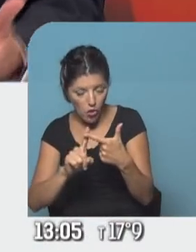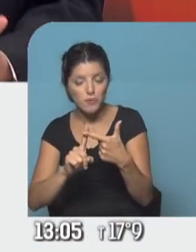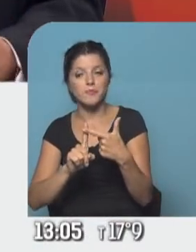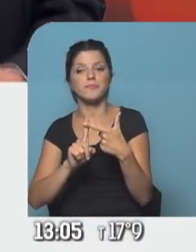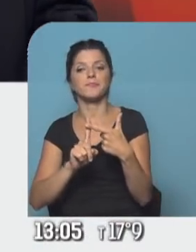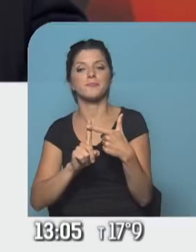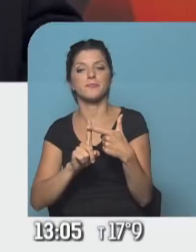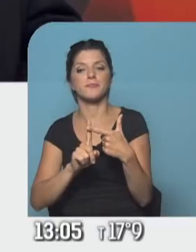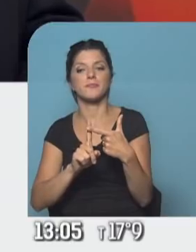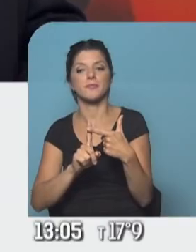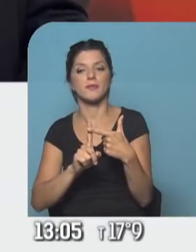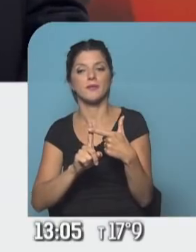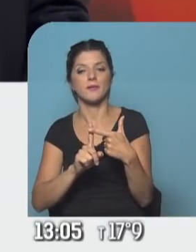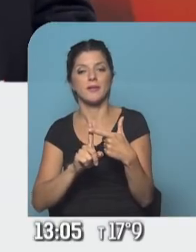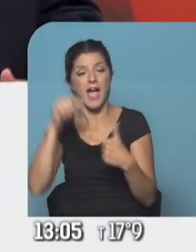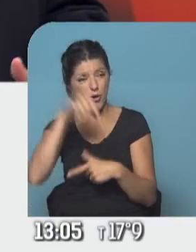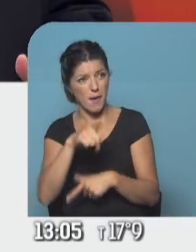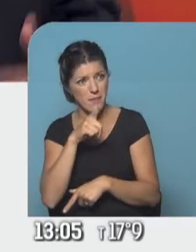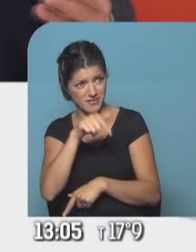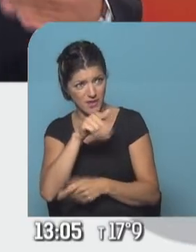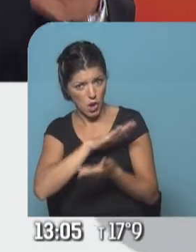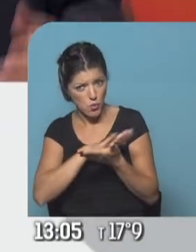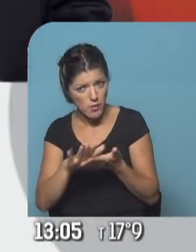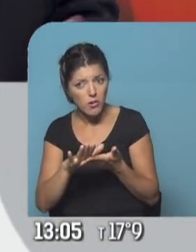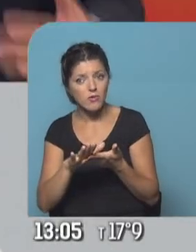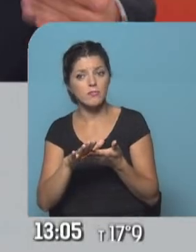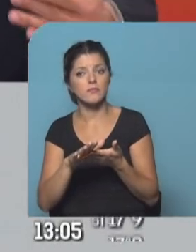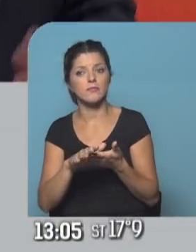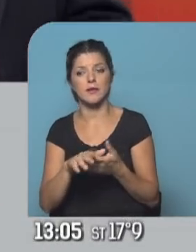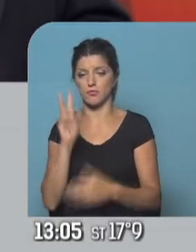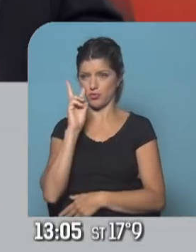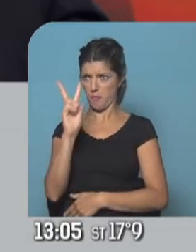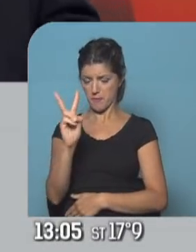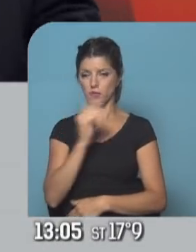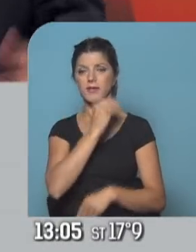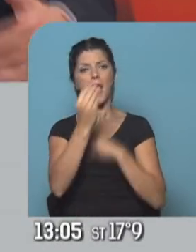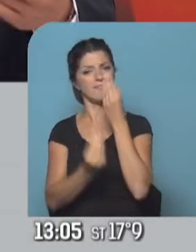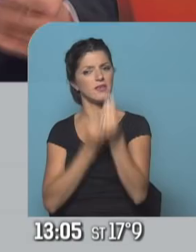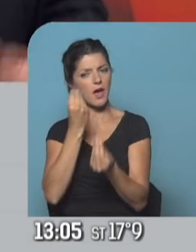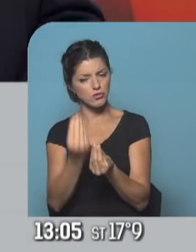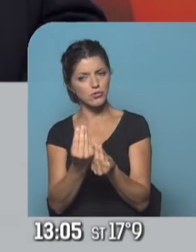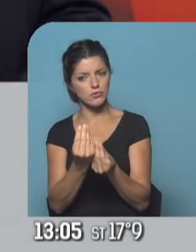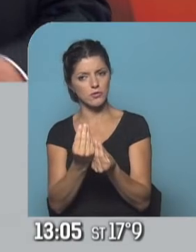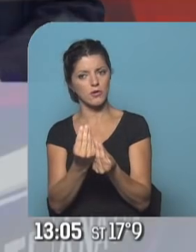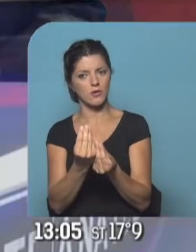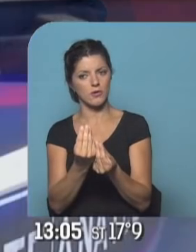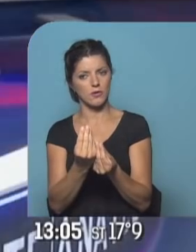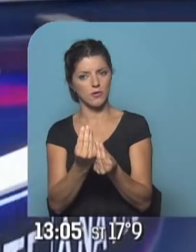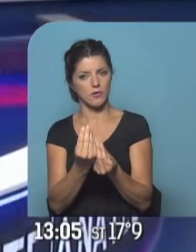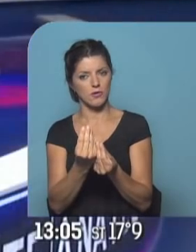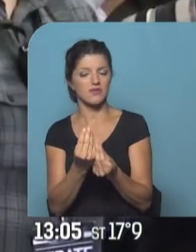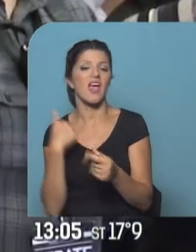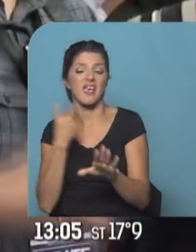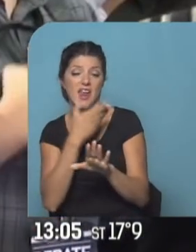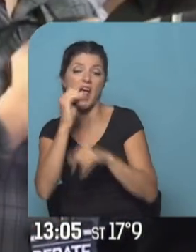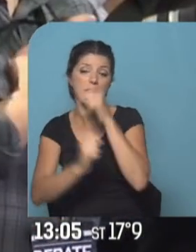nuevo, inclusive en Chile, es que los candidatos que se perfilan con muchas posibilidades o son